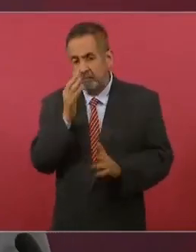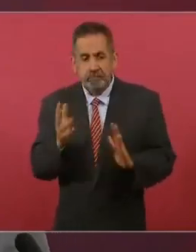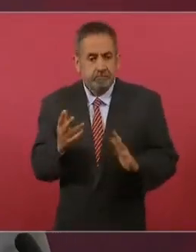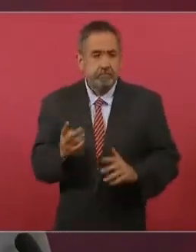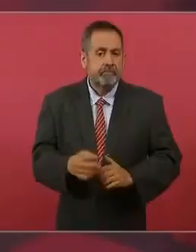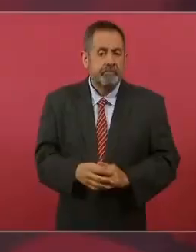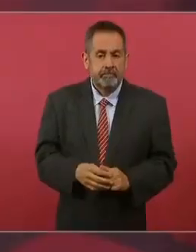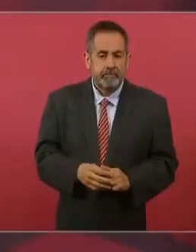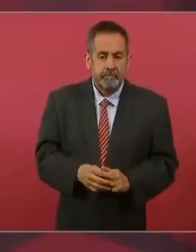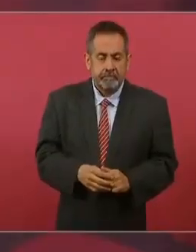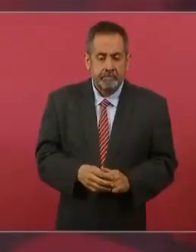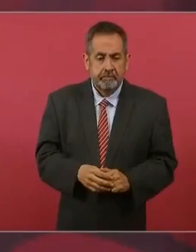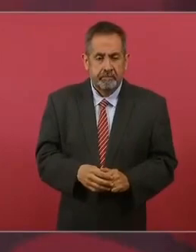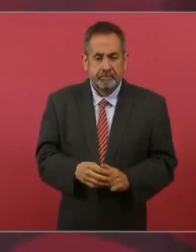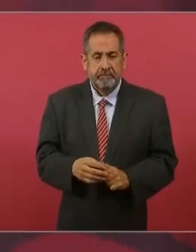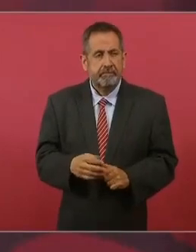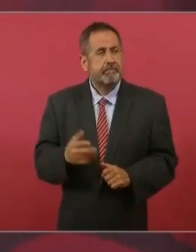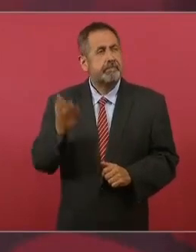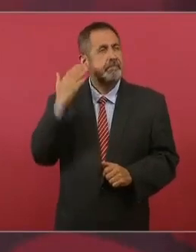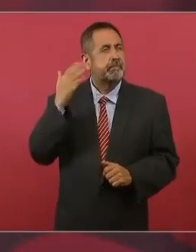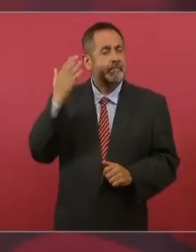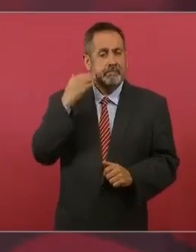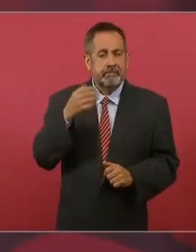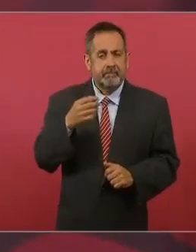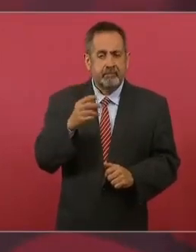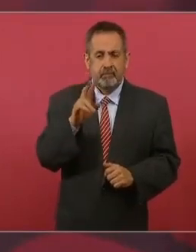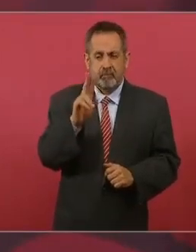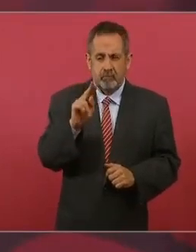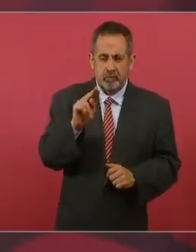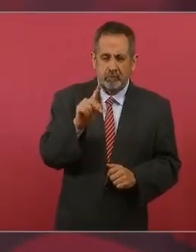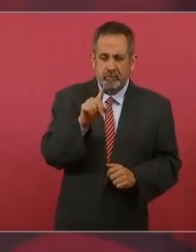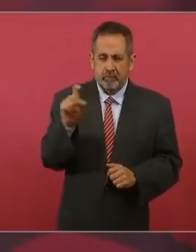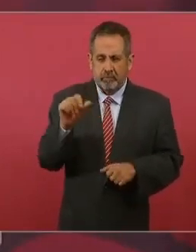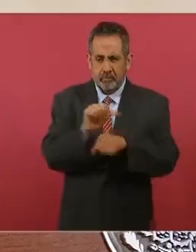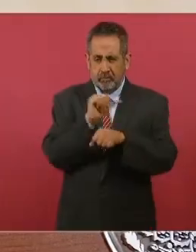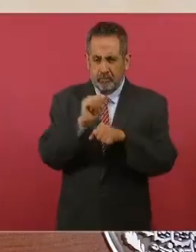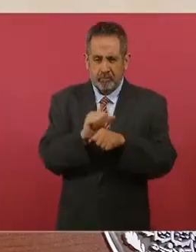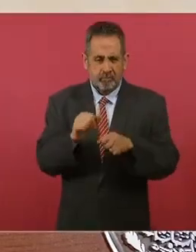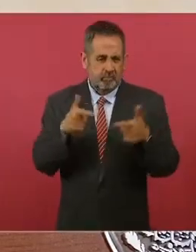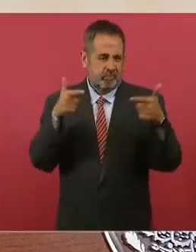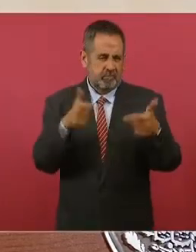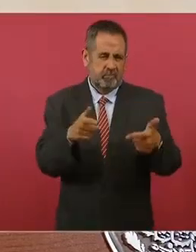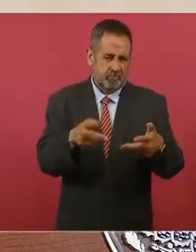de 80, 100 carros robados a 10.